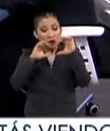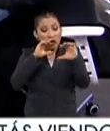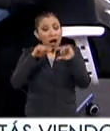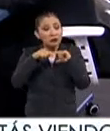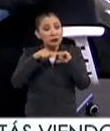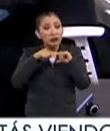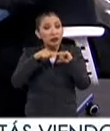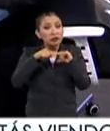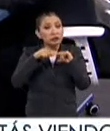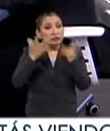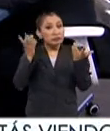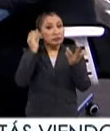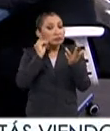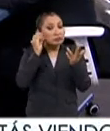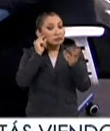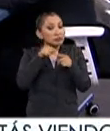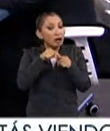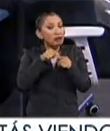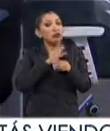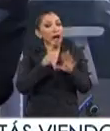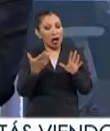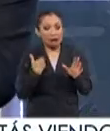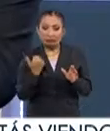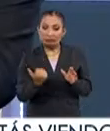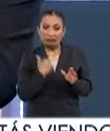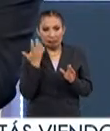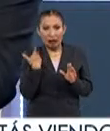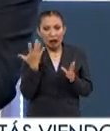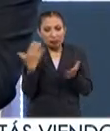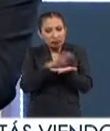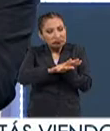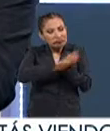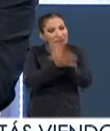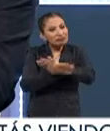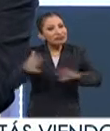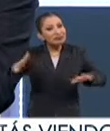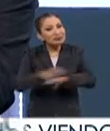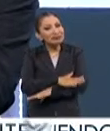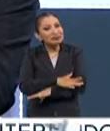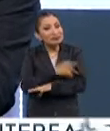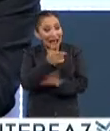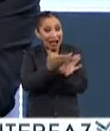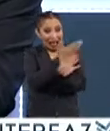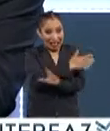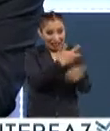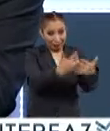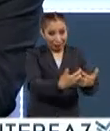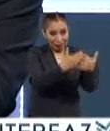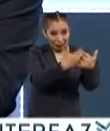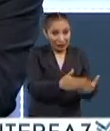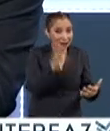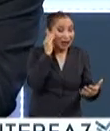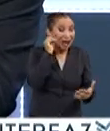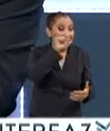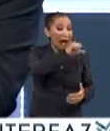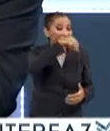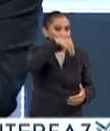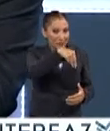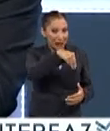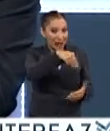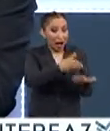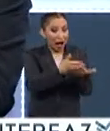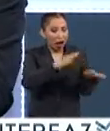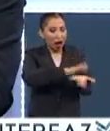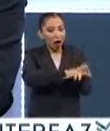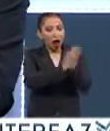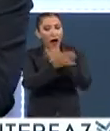comunicación radiofónica, y ha conseguido con éxito transformarse de una emisora en amplitud modulada